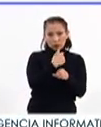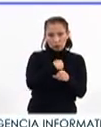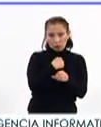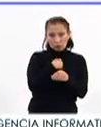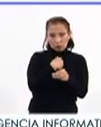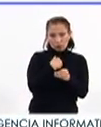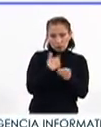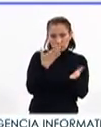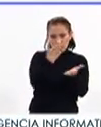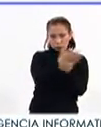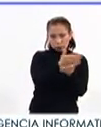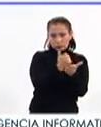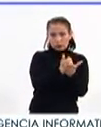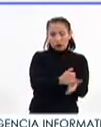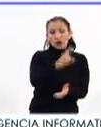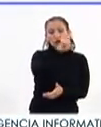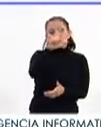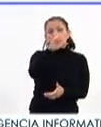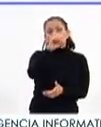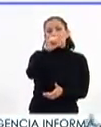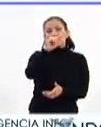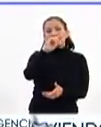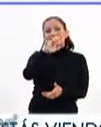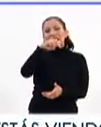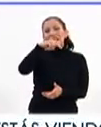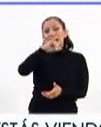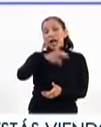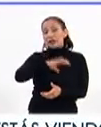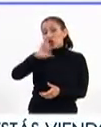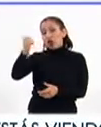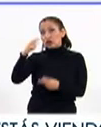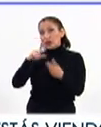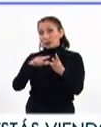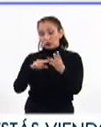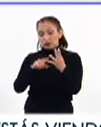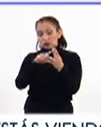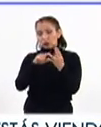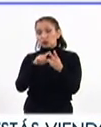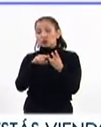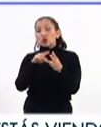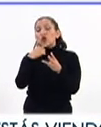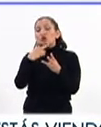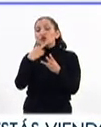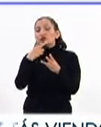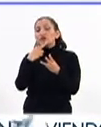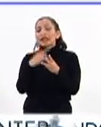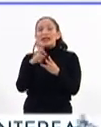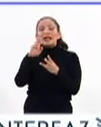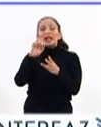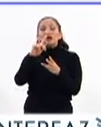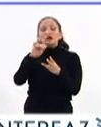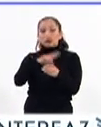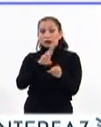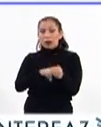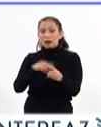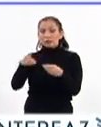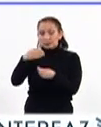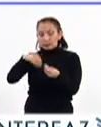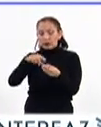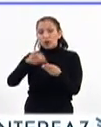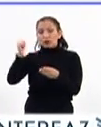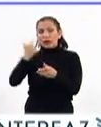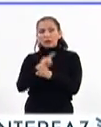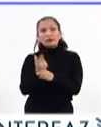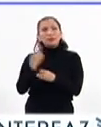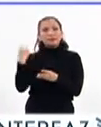yo colaboro, que es zootecnia, existen al menos otras dos. Una es manejo de recursos naturales renovables y otra carrera